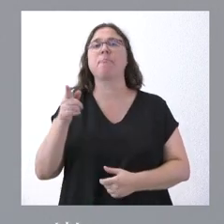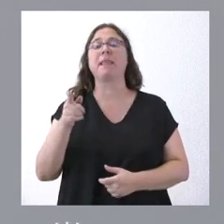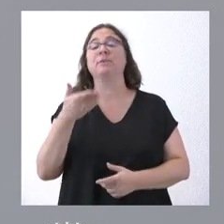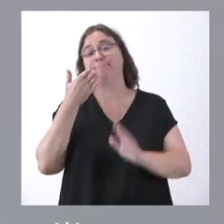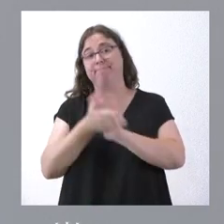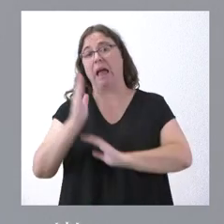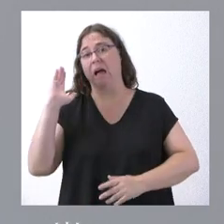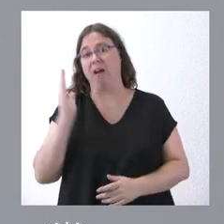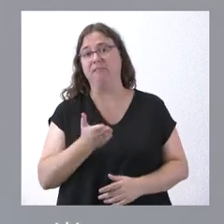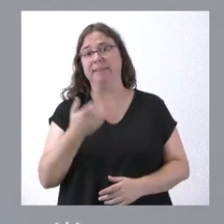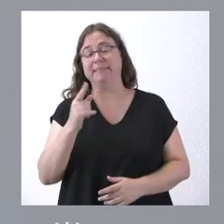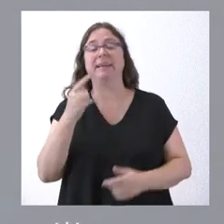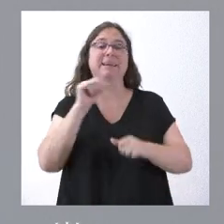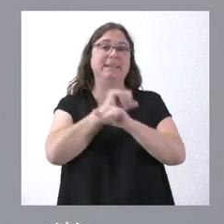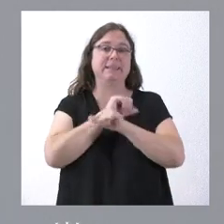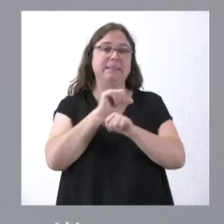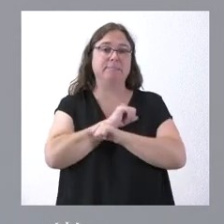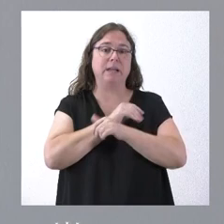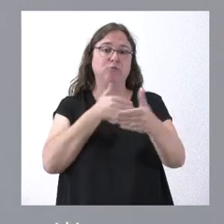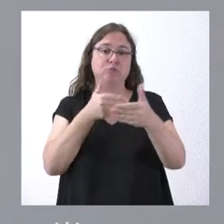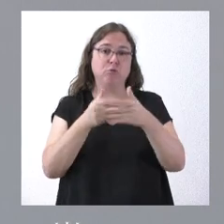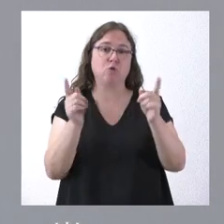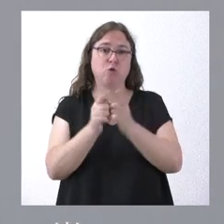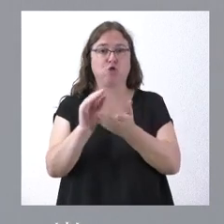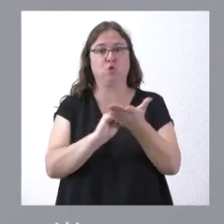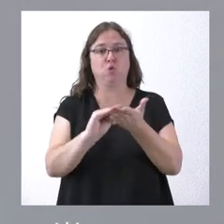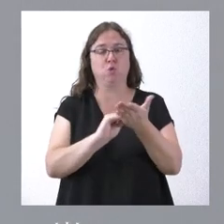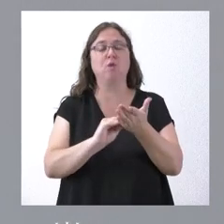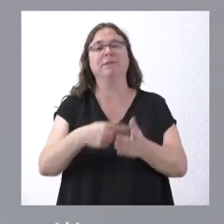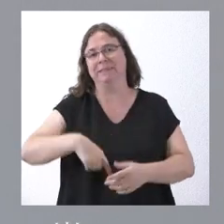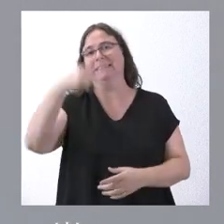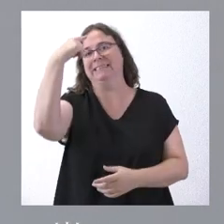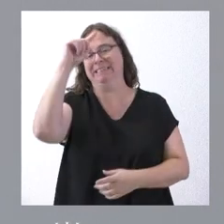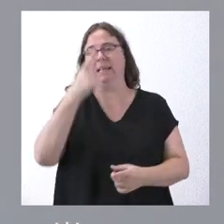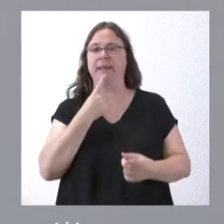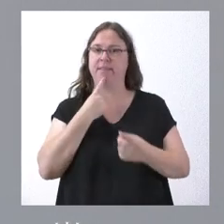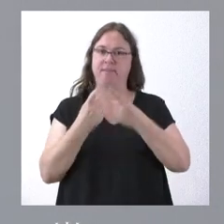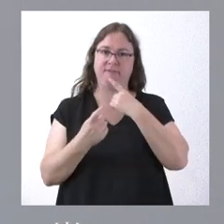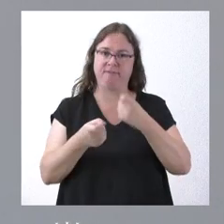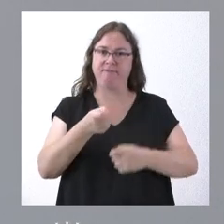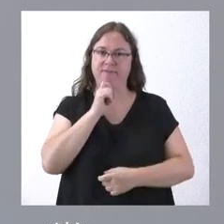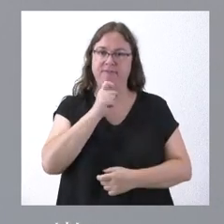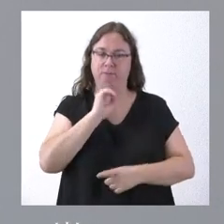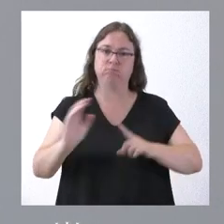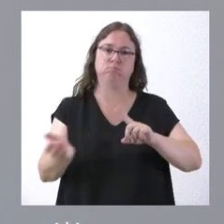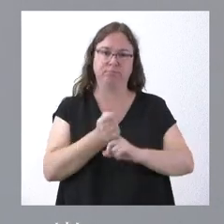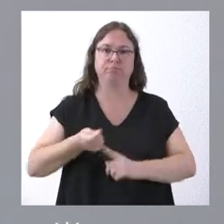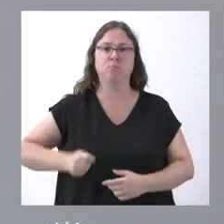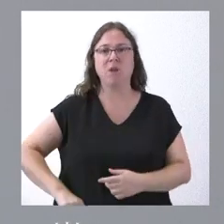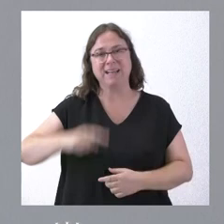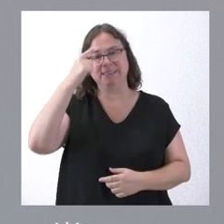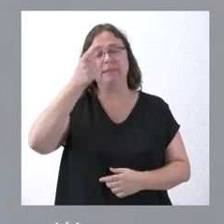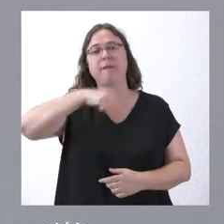que esperamos poder resolverlo en el plazo más breve posible, siendo conscientes también de la dificultad que existe para encontrar profesionales, pero sí desde